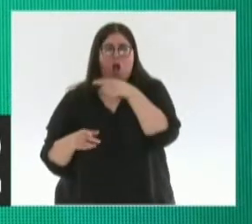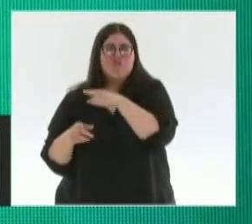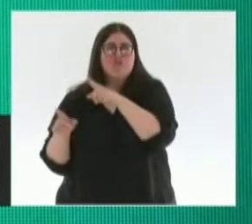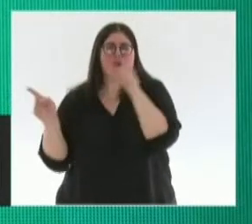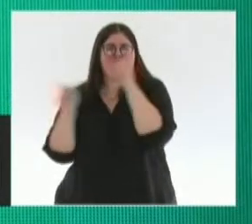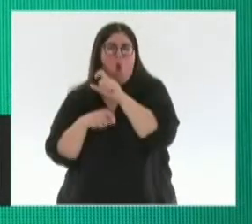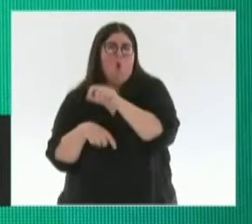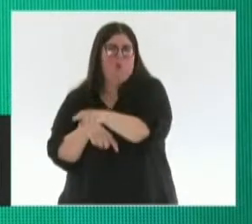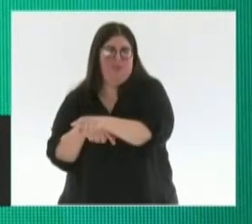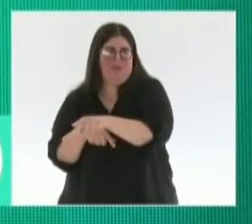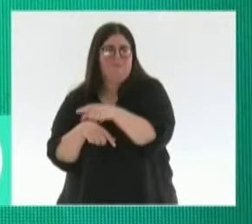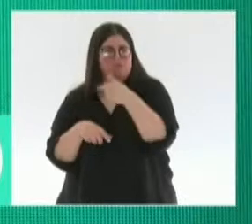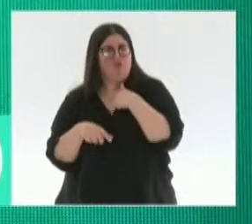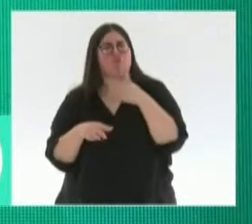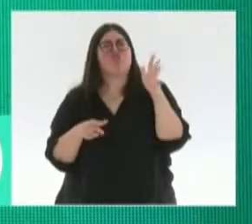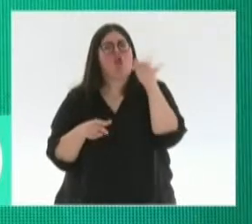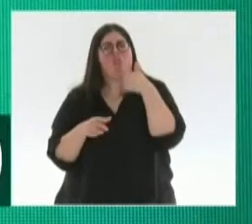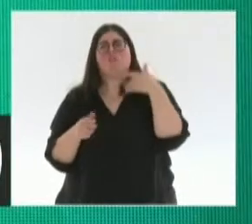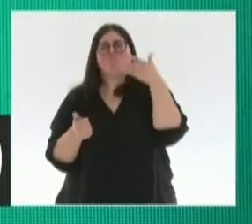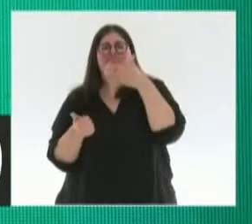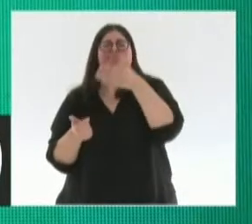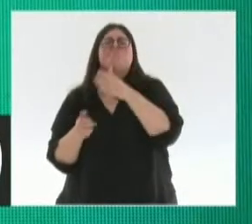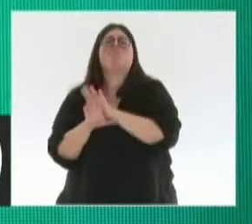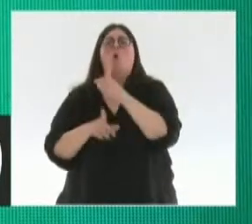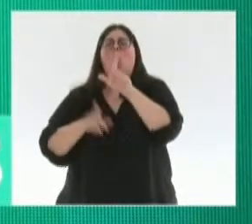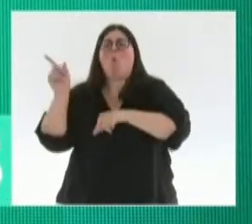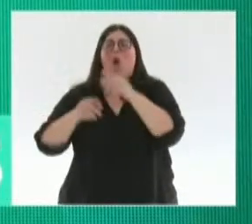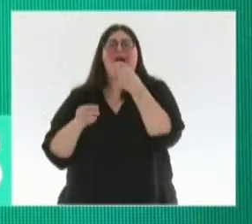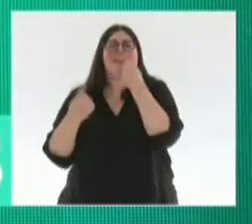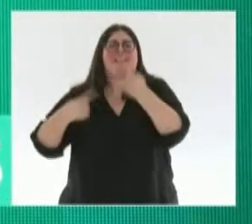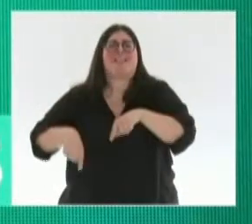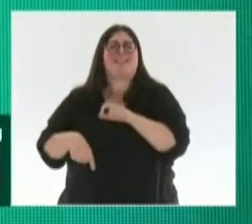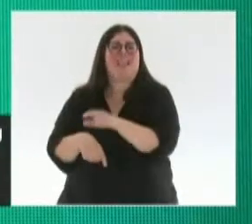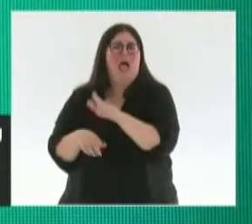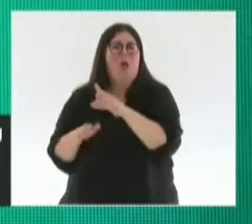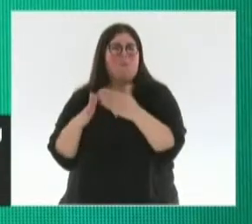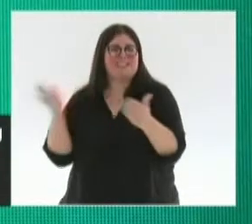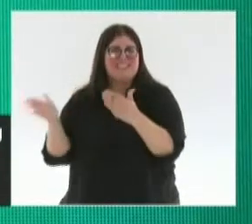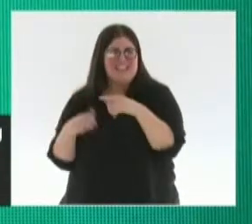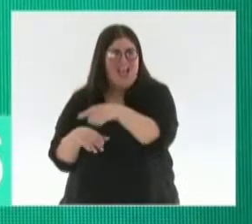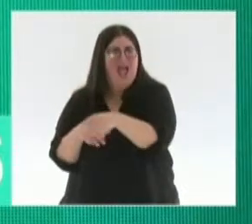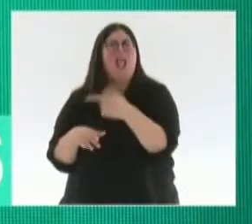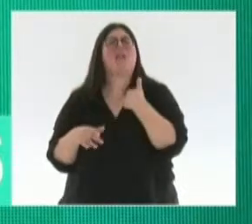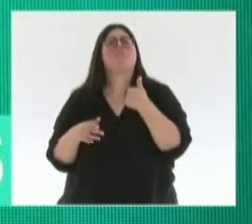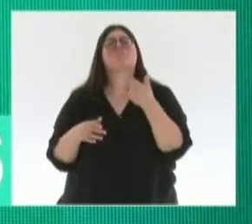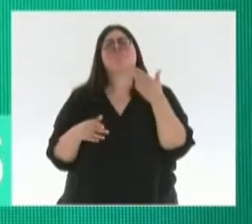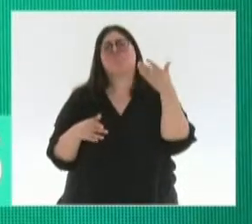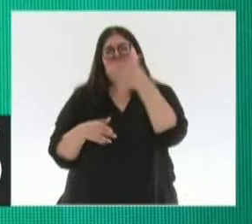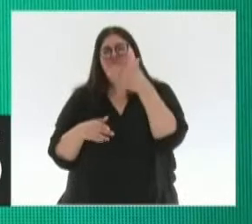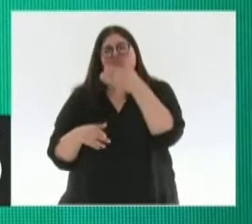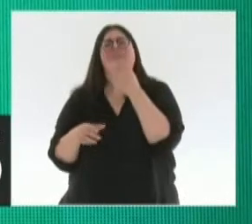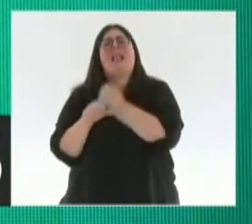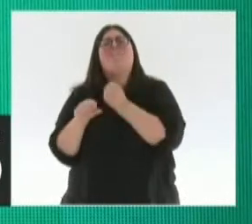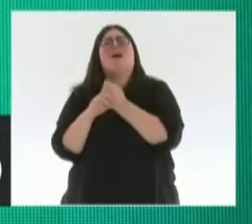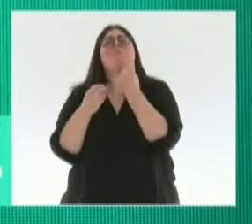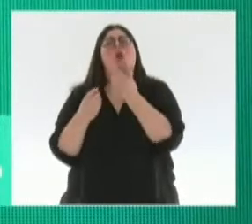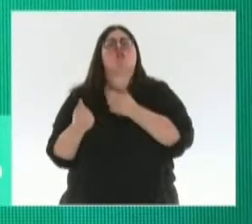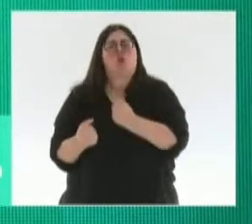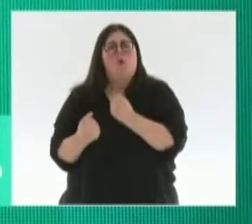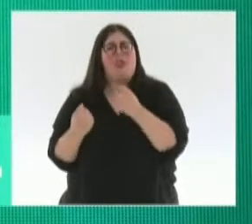activamente en la huerta vecinal de Villa puerredón trabajando por la soberanía alimentaria y cuidando el